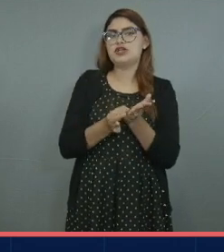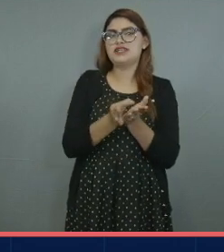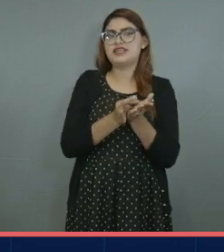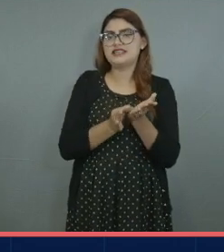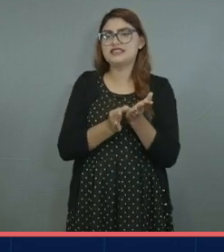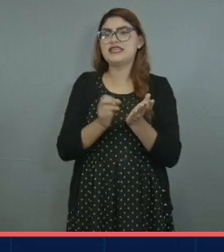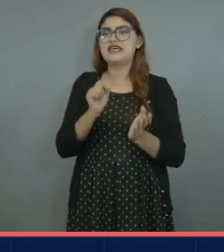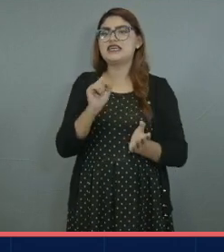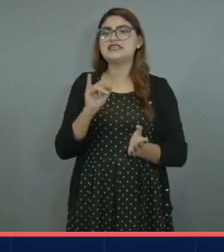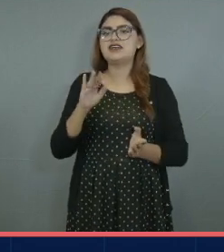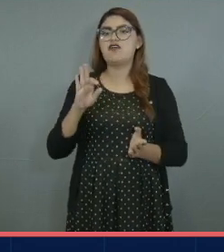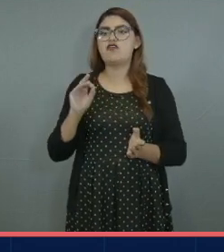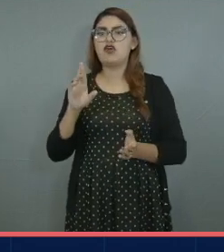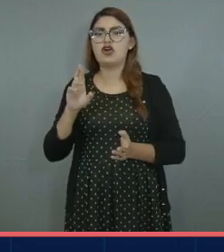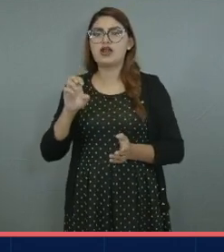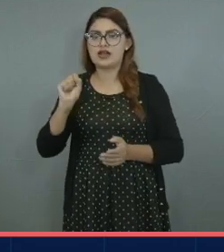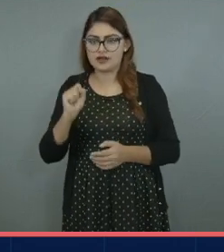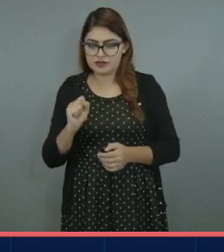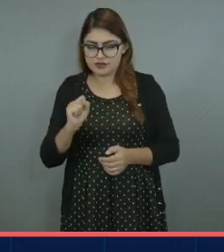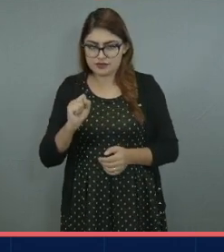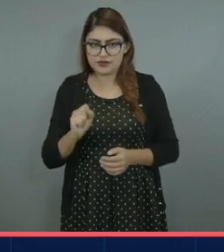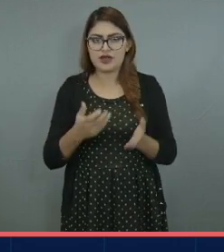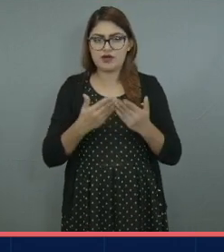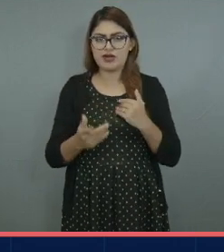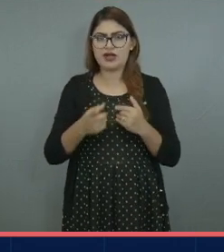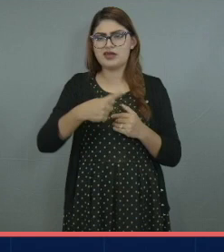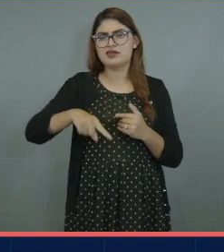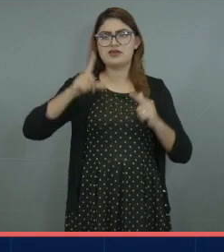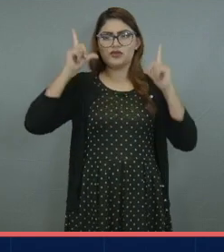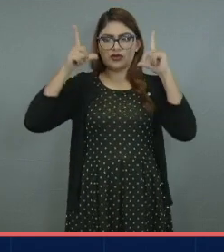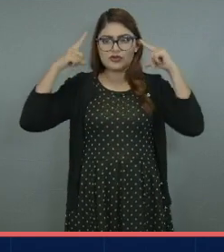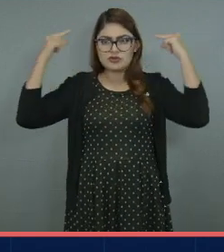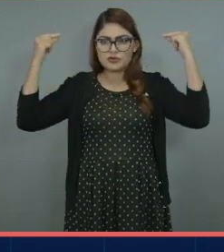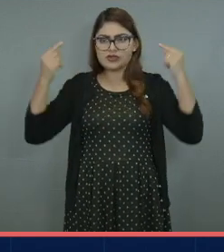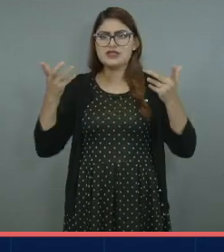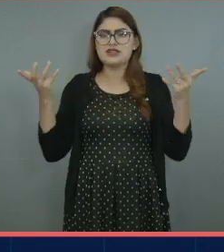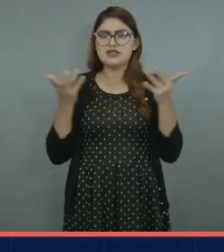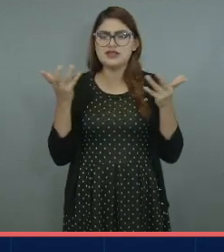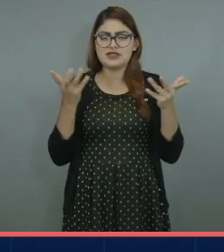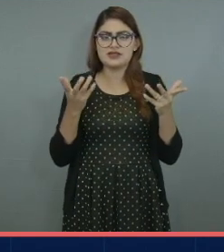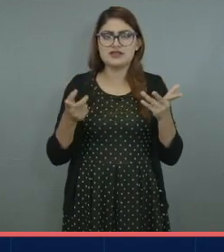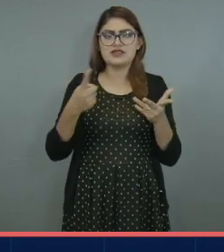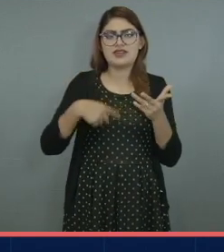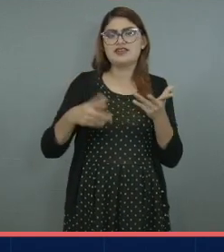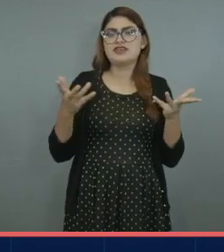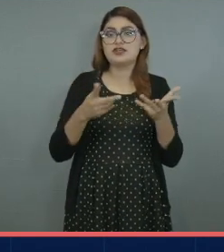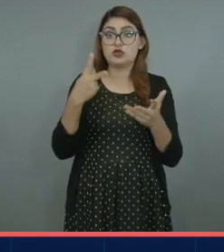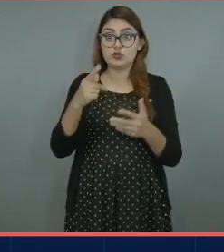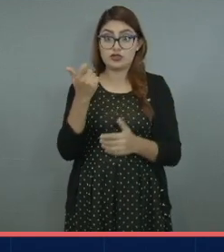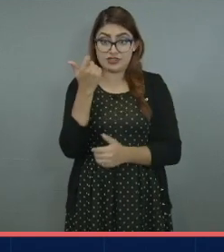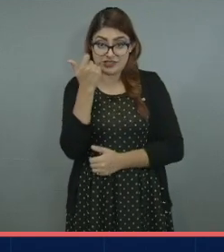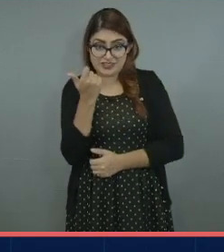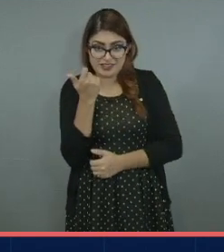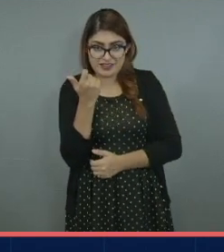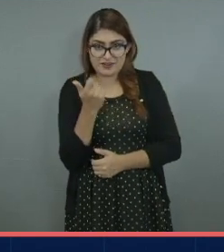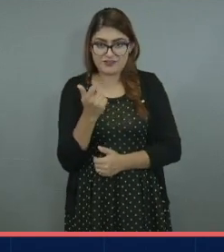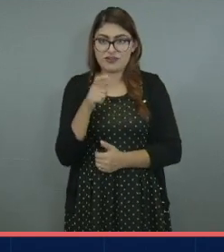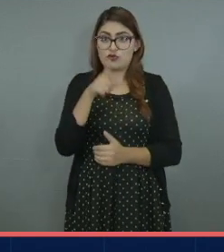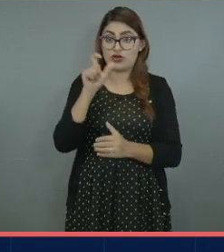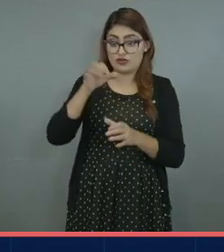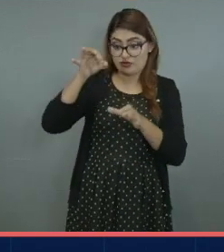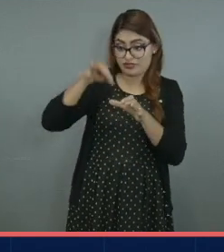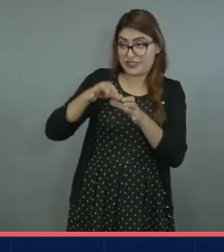estos duendecillos, traviesones, pues se encargan justamente de agarrar tu dinero cuando entra a la bolsita mágica y